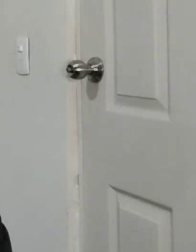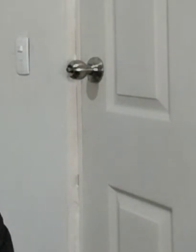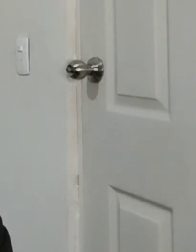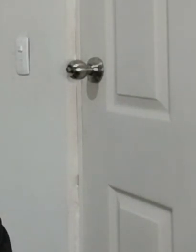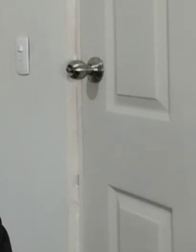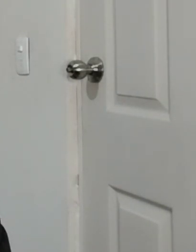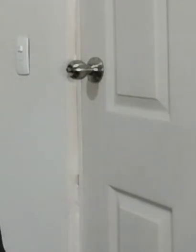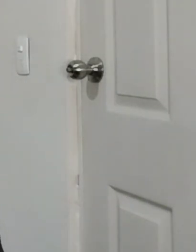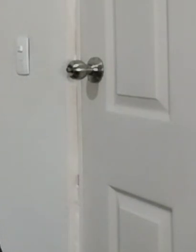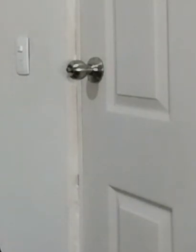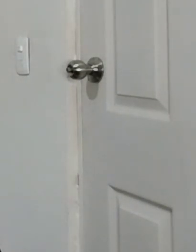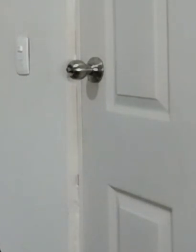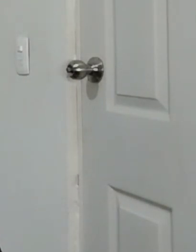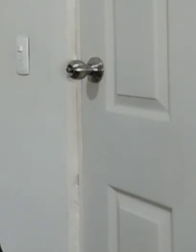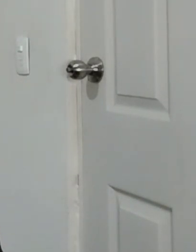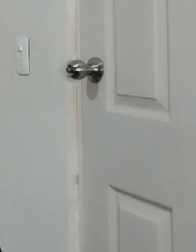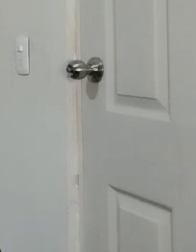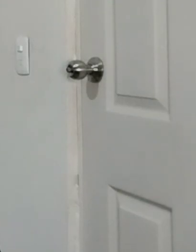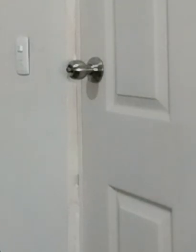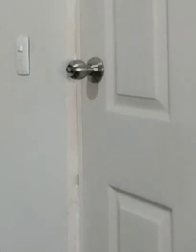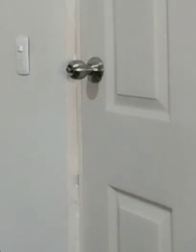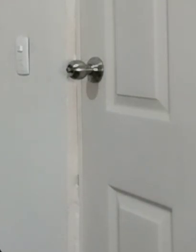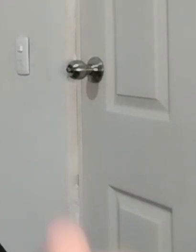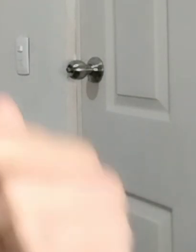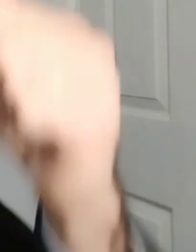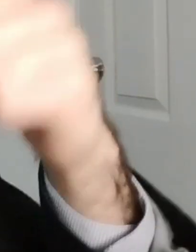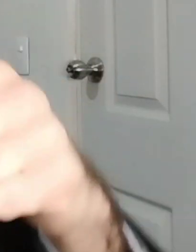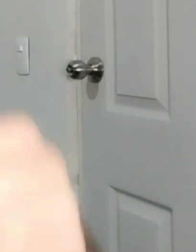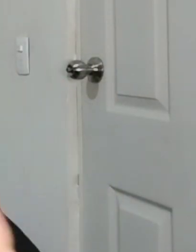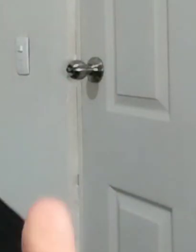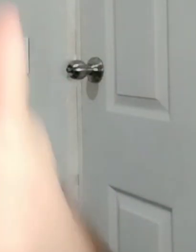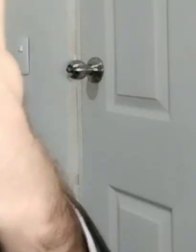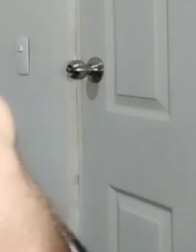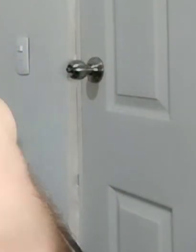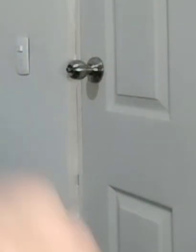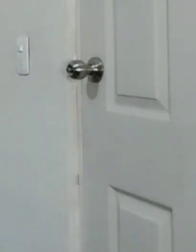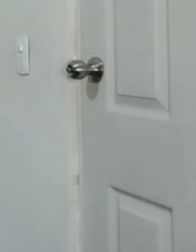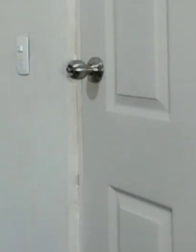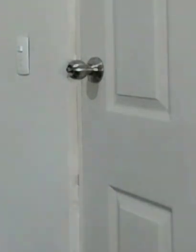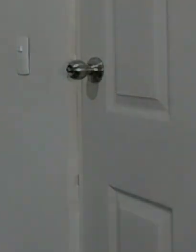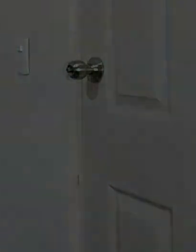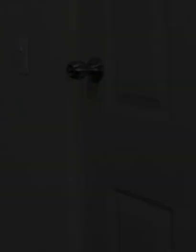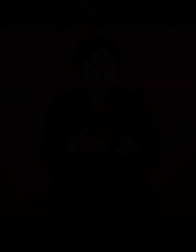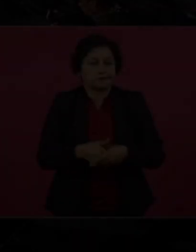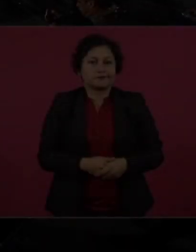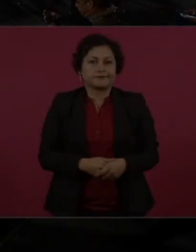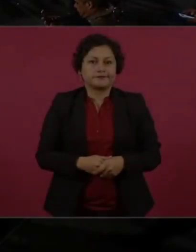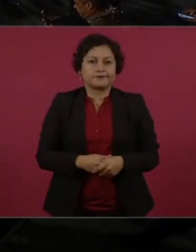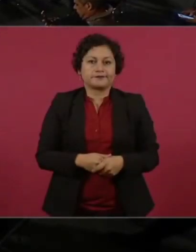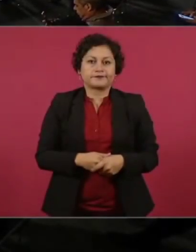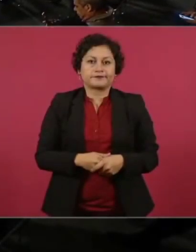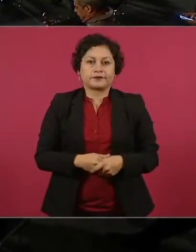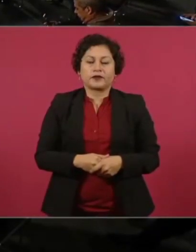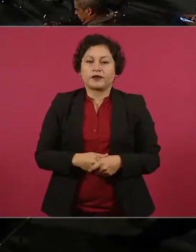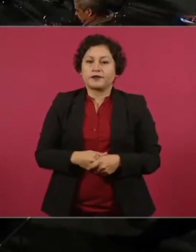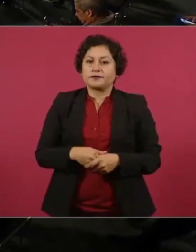de la inflación. Vamos a escuchar qué dijo el presidente. Recuerden suscribirse al canal, denle like y compartir. La